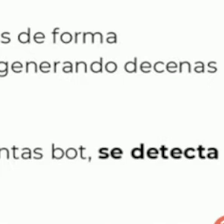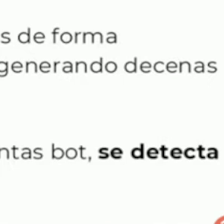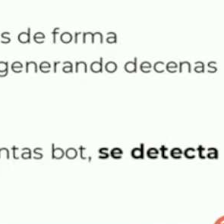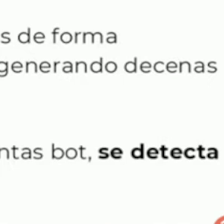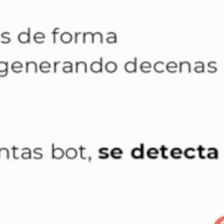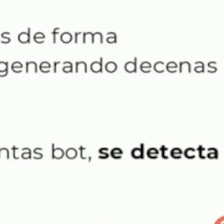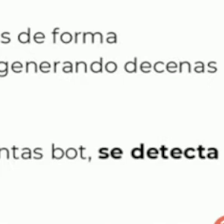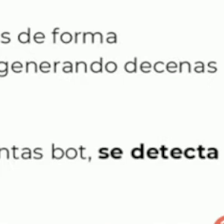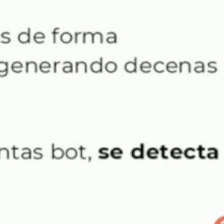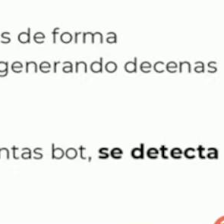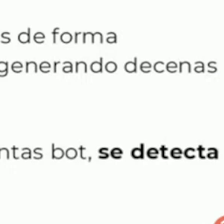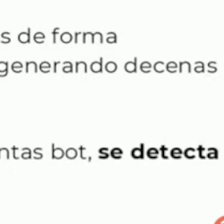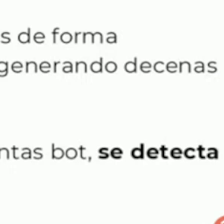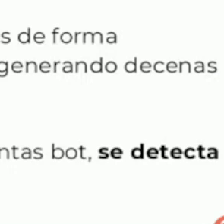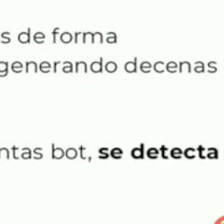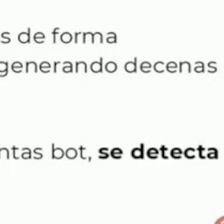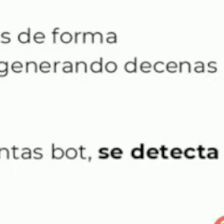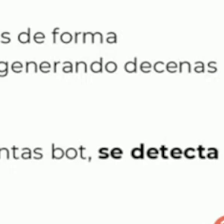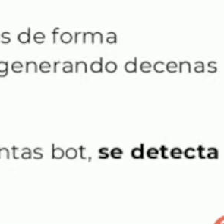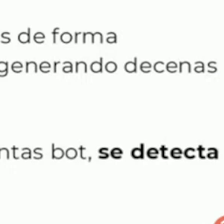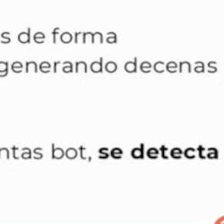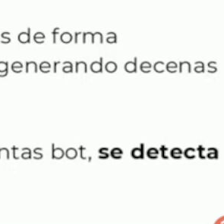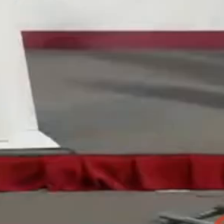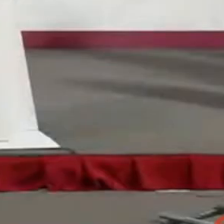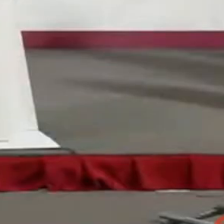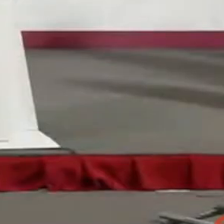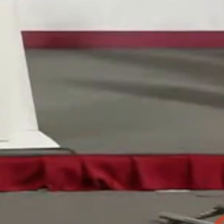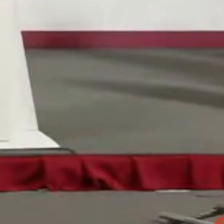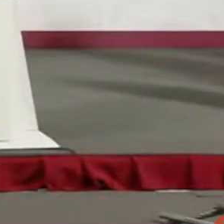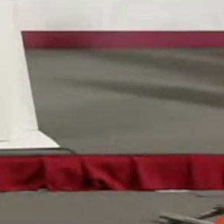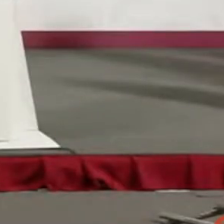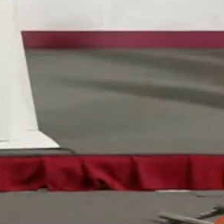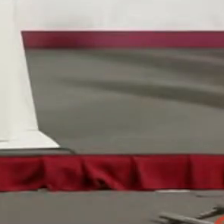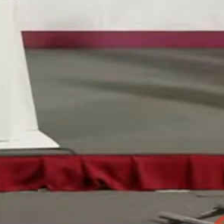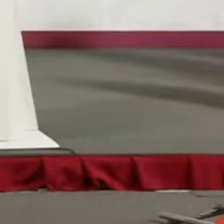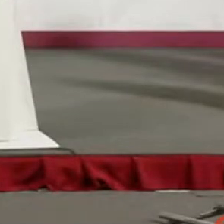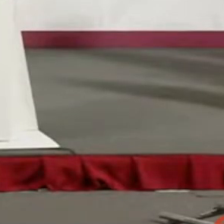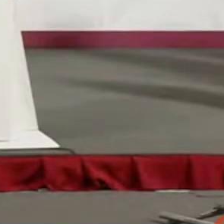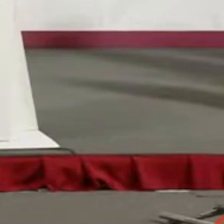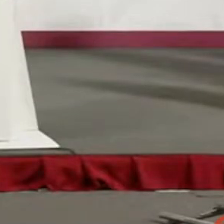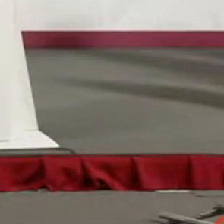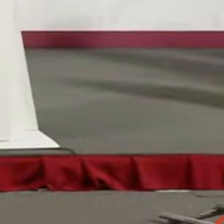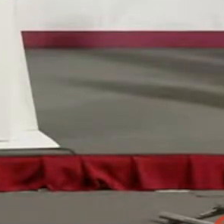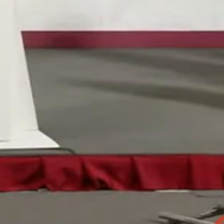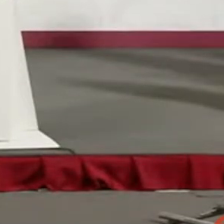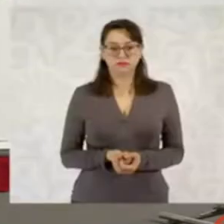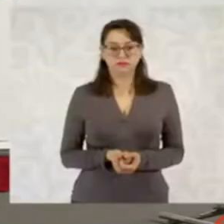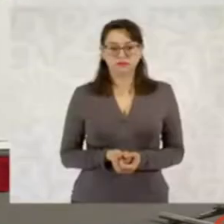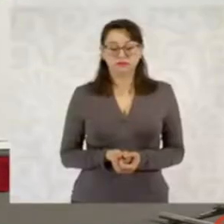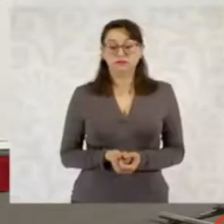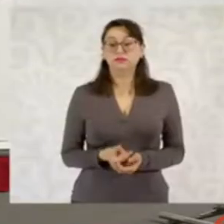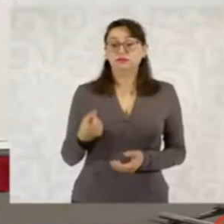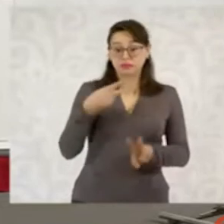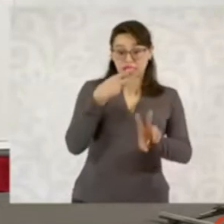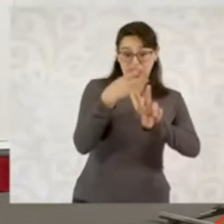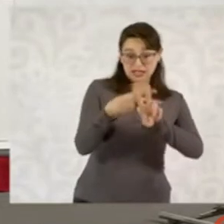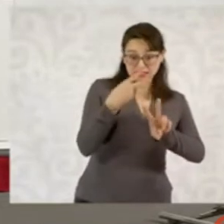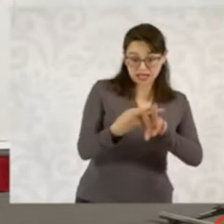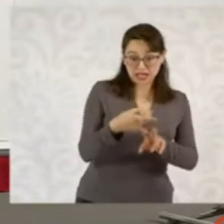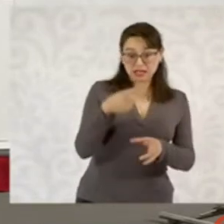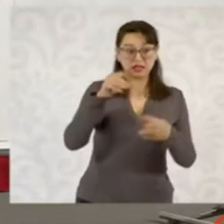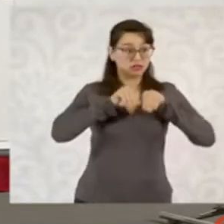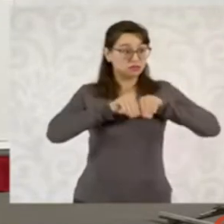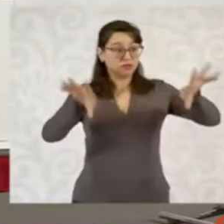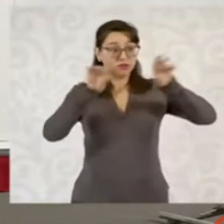miles de publicaciones. Dentro de las cuentas impulsoras, además de aquellas que son cuentas bots, se ha